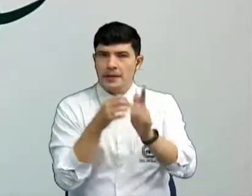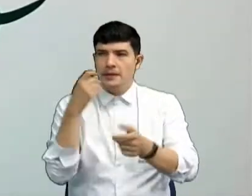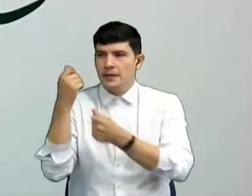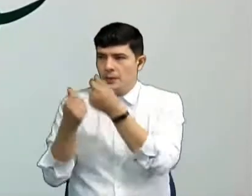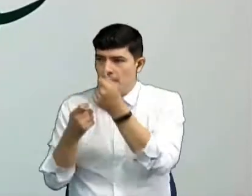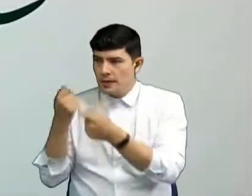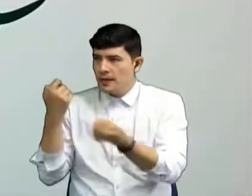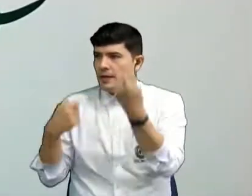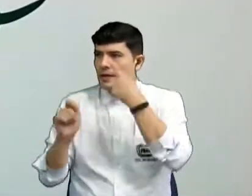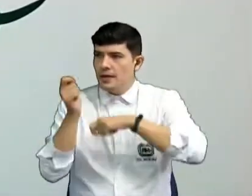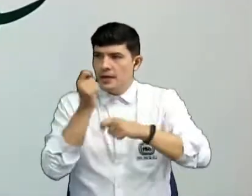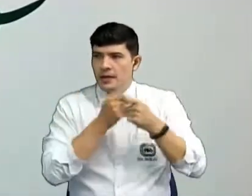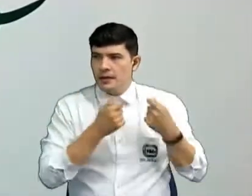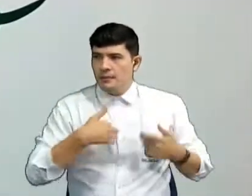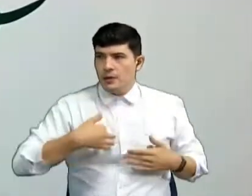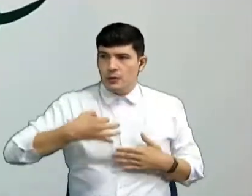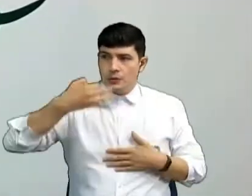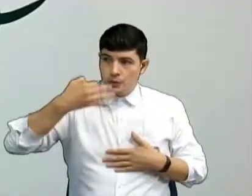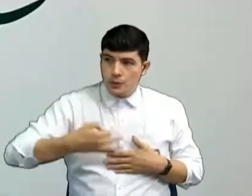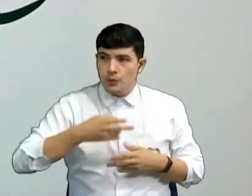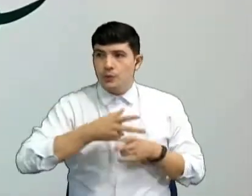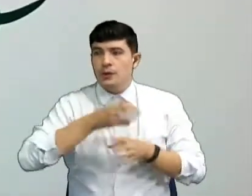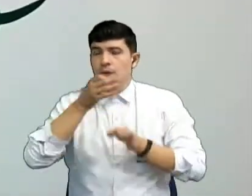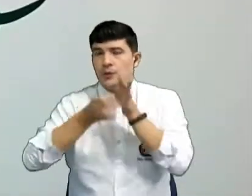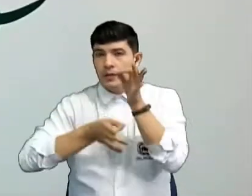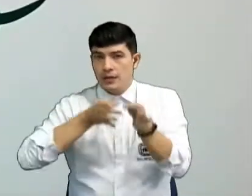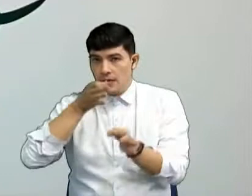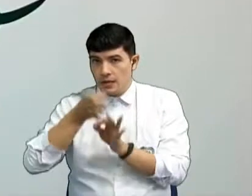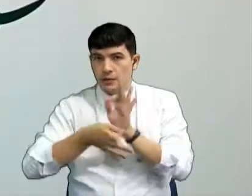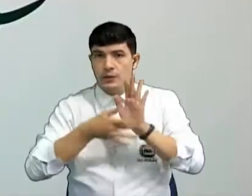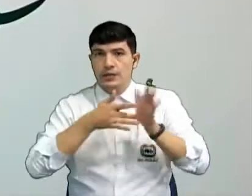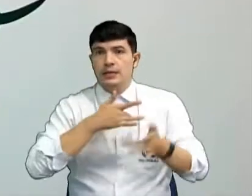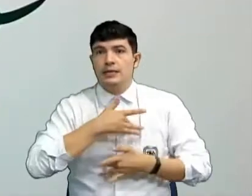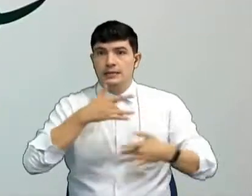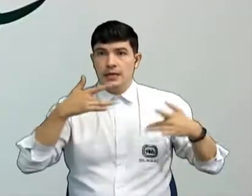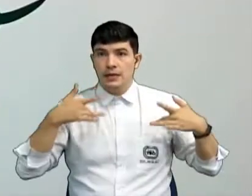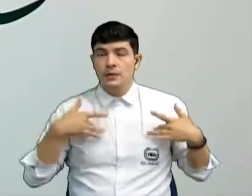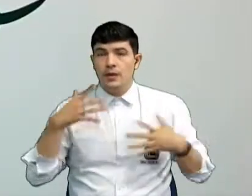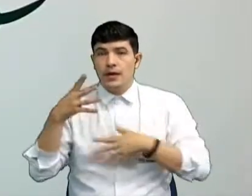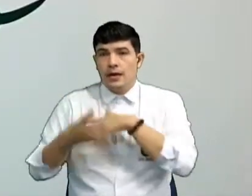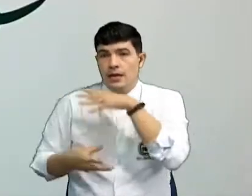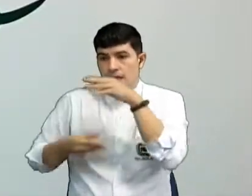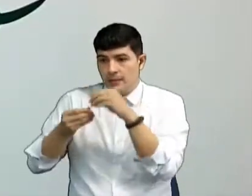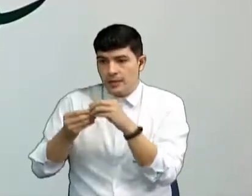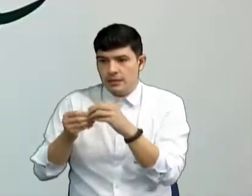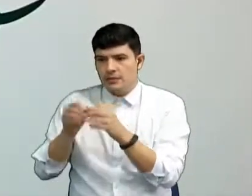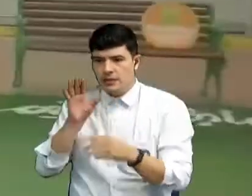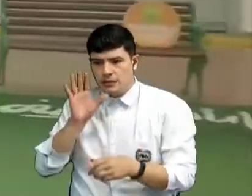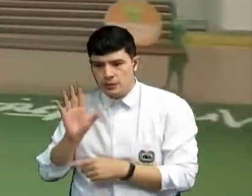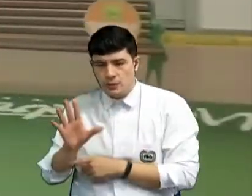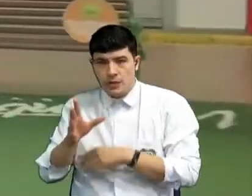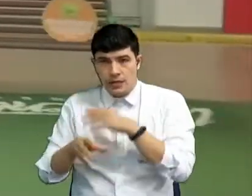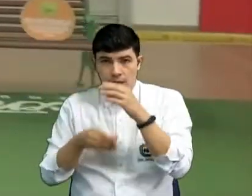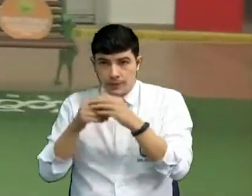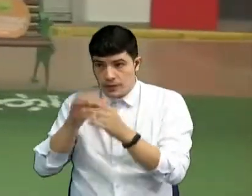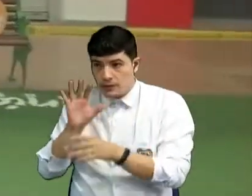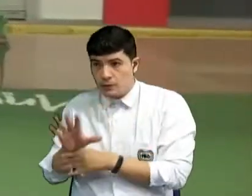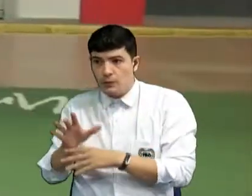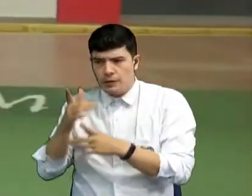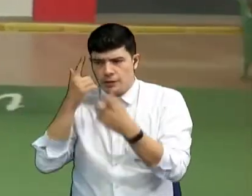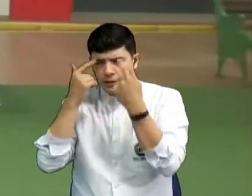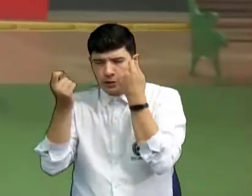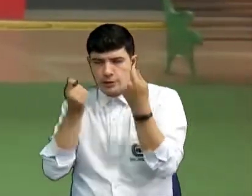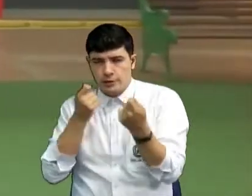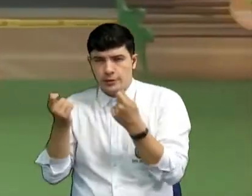comerciantes con los protocolos de bioseguridad y desarrollando con ellos estrategias